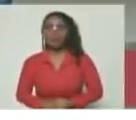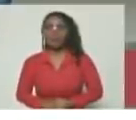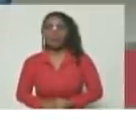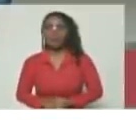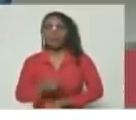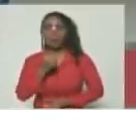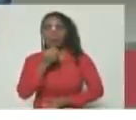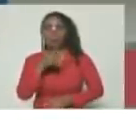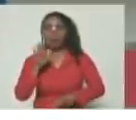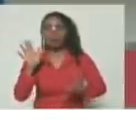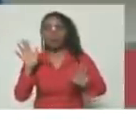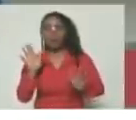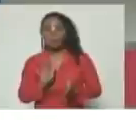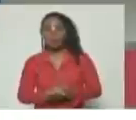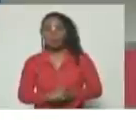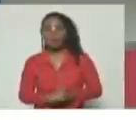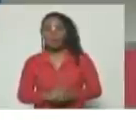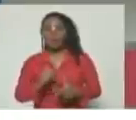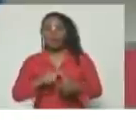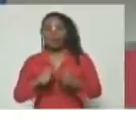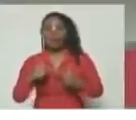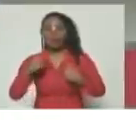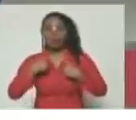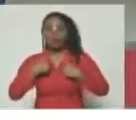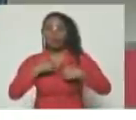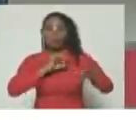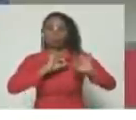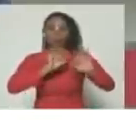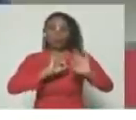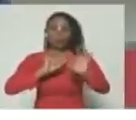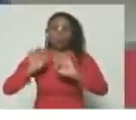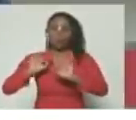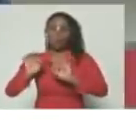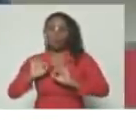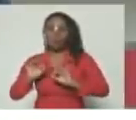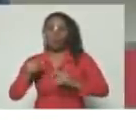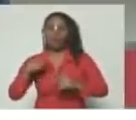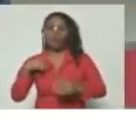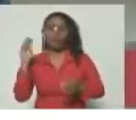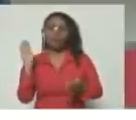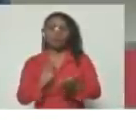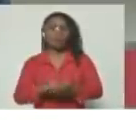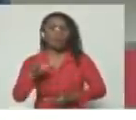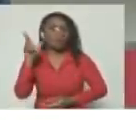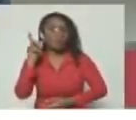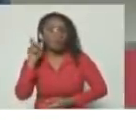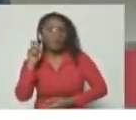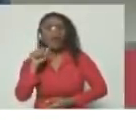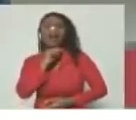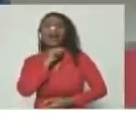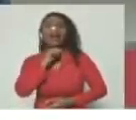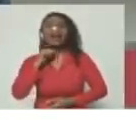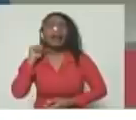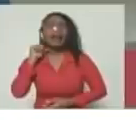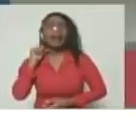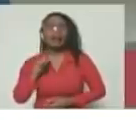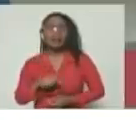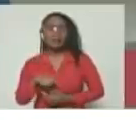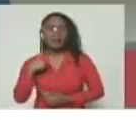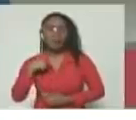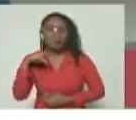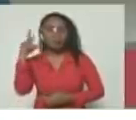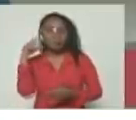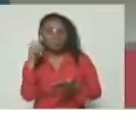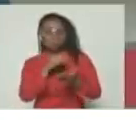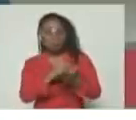Bueno, entonces yo me preparaba y yo me ponía a escuchar a Henry Ramos Alú. En aquella época